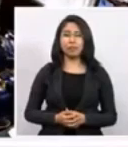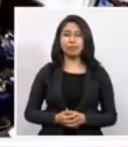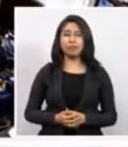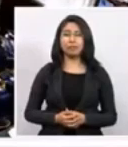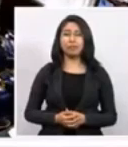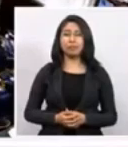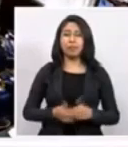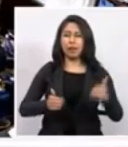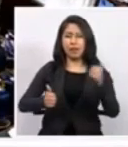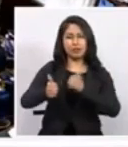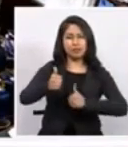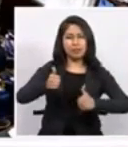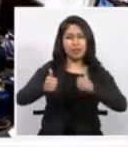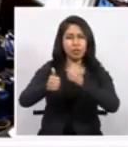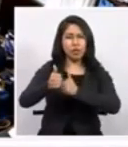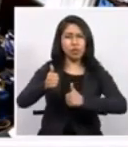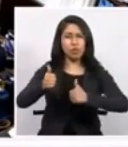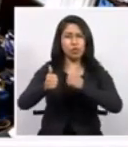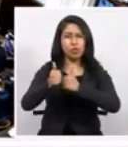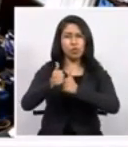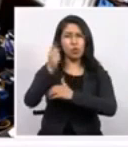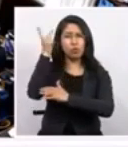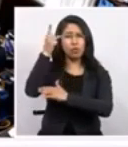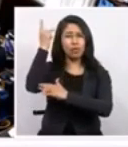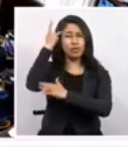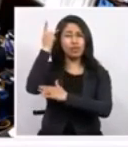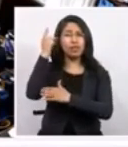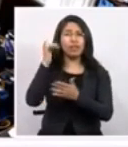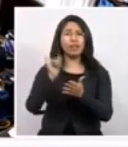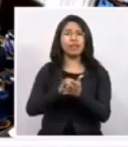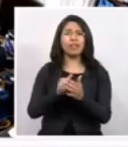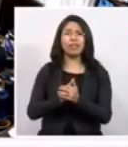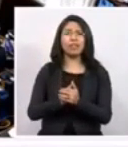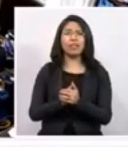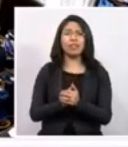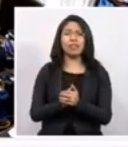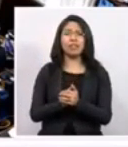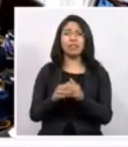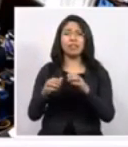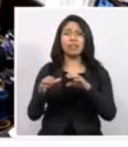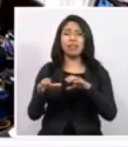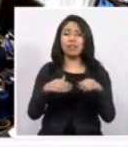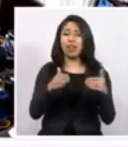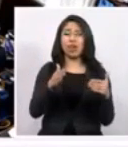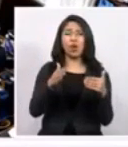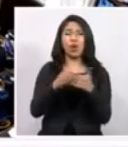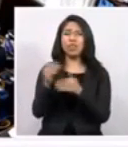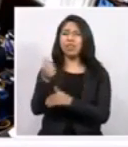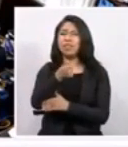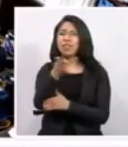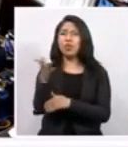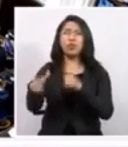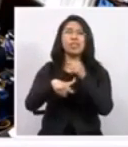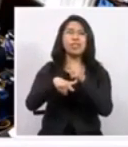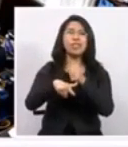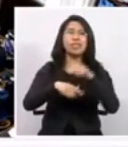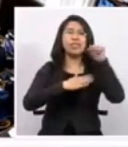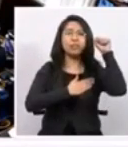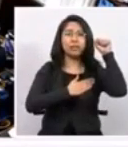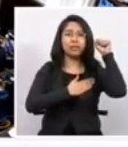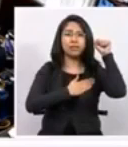La persecución y criminalización desatada por el régimen en contra de dirigentes del MAS y